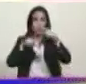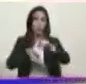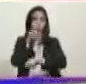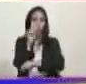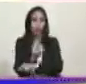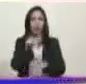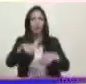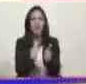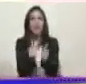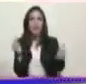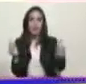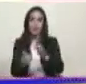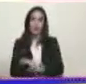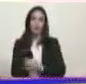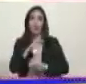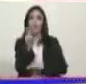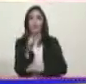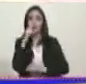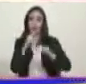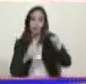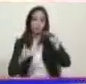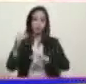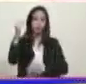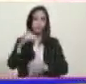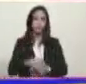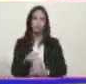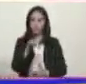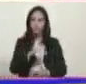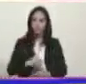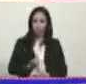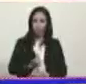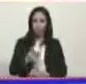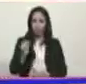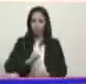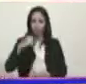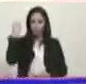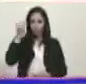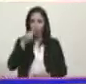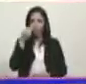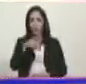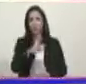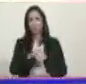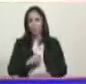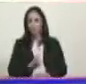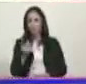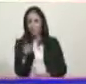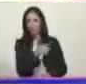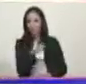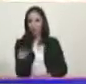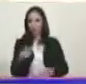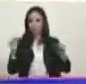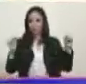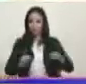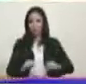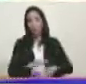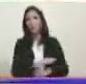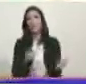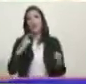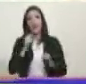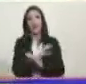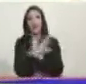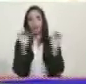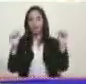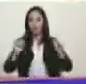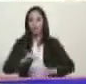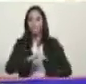Venezuela independiente, potencia. ¿Tú crees que lo podamos lograr? Somos capaces, presidente. Somos capaces. Me gusta esa expresión, Carlos